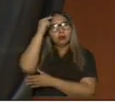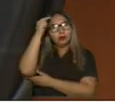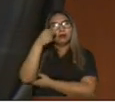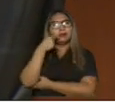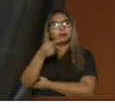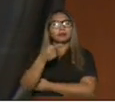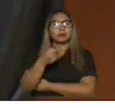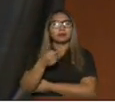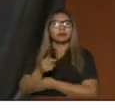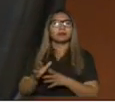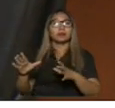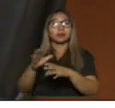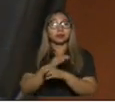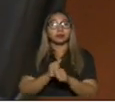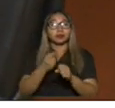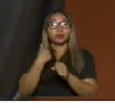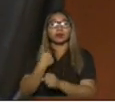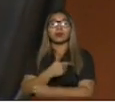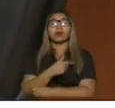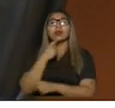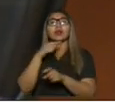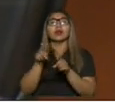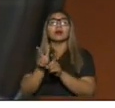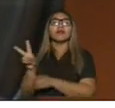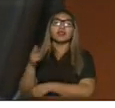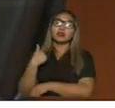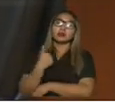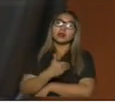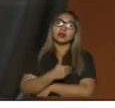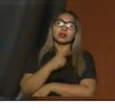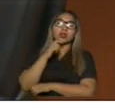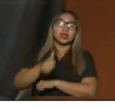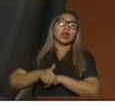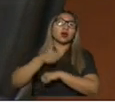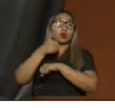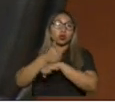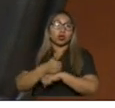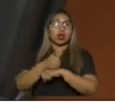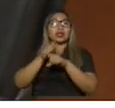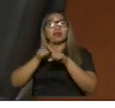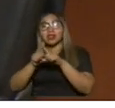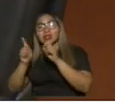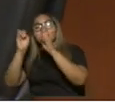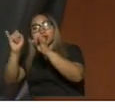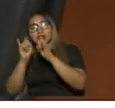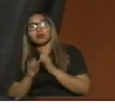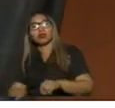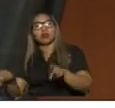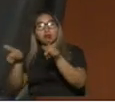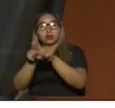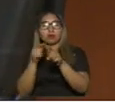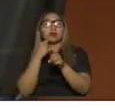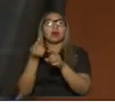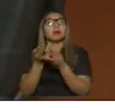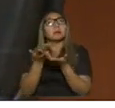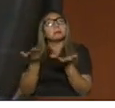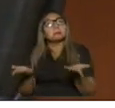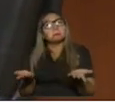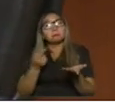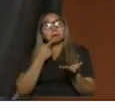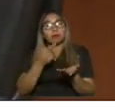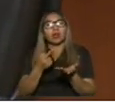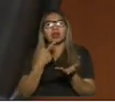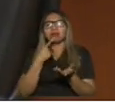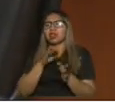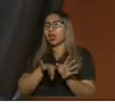dedicado a crear ministerios y viceministerios y autoridades e instituciones, que a la vez decida dejar de cobrar lo